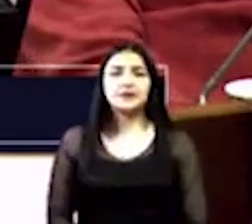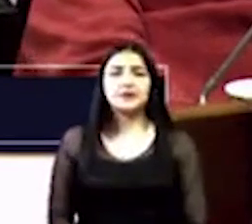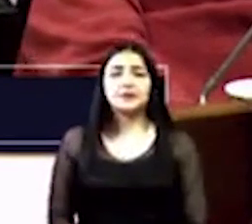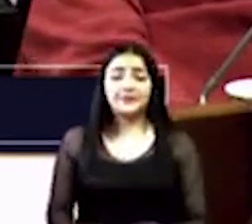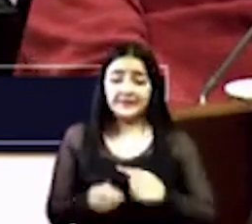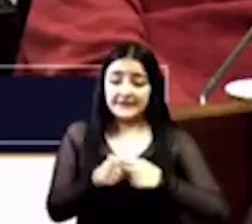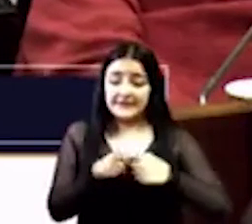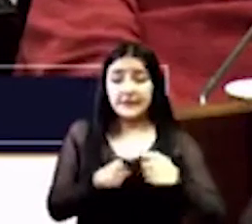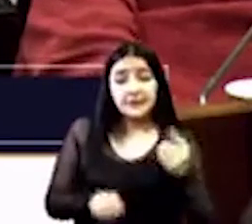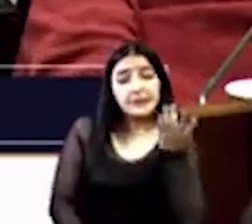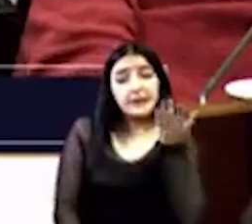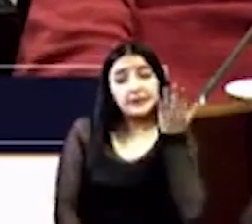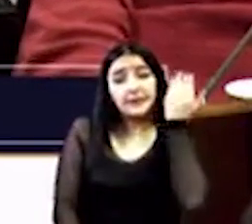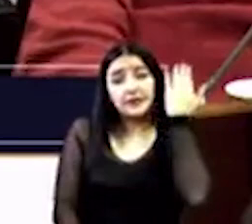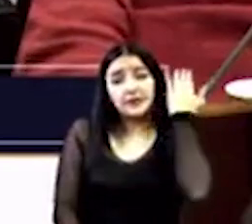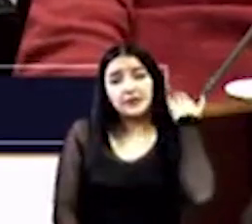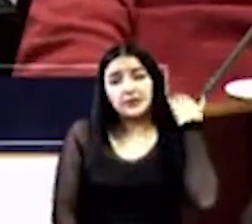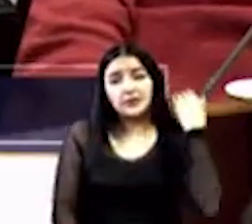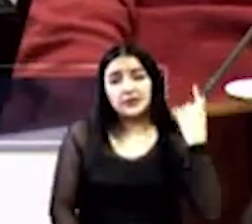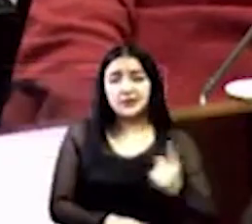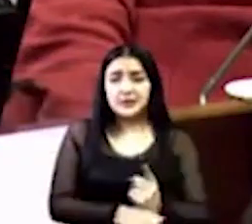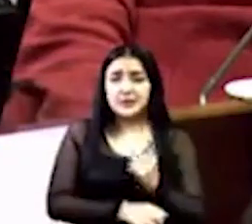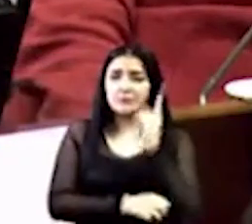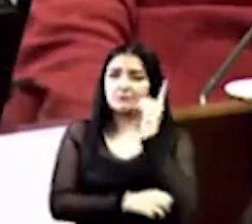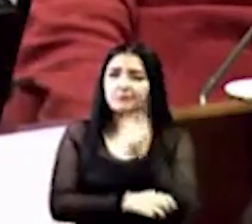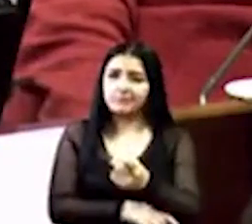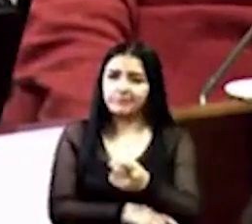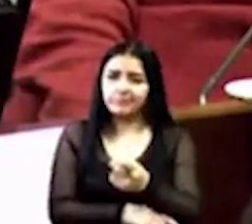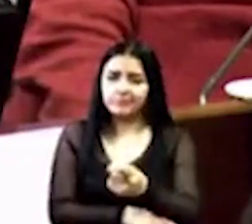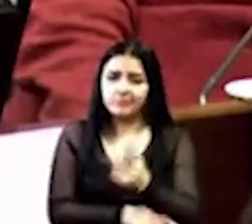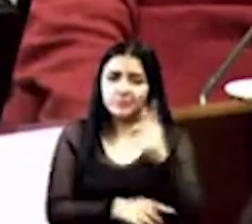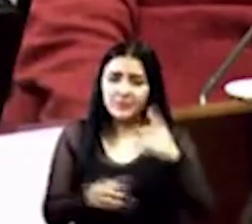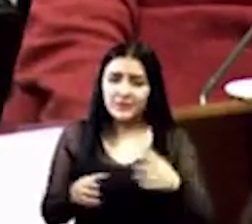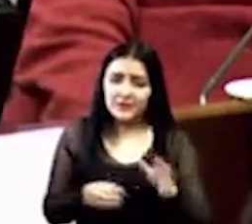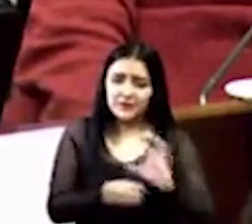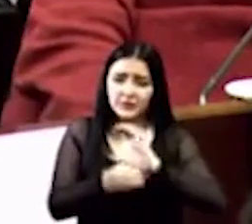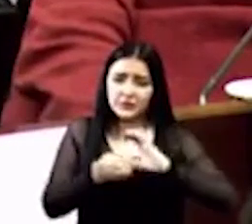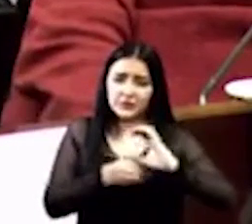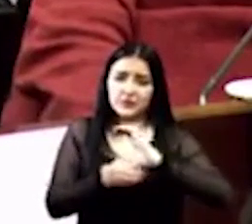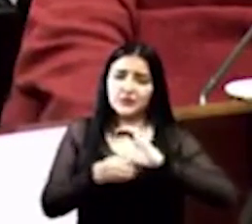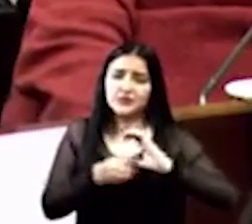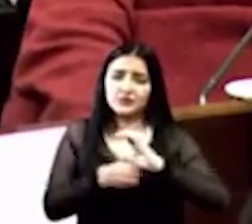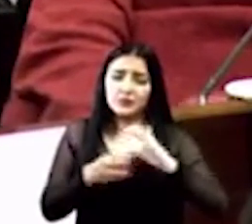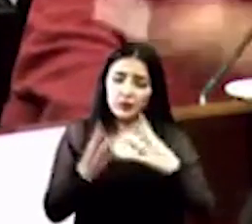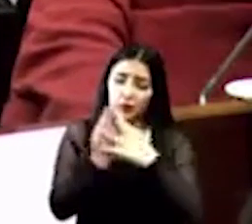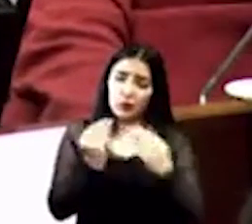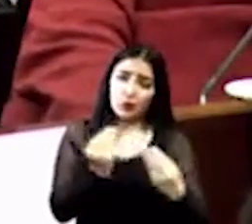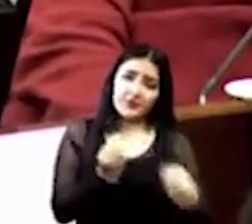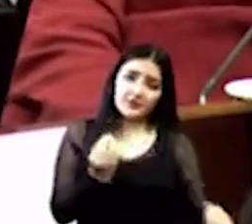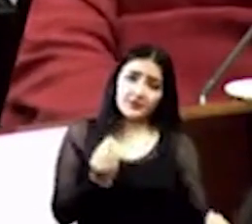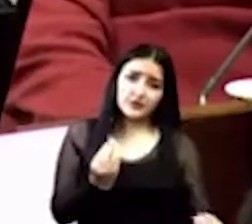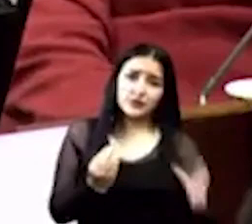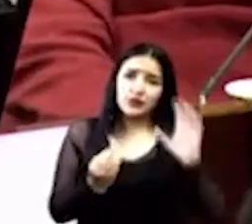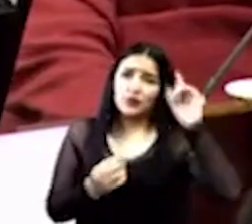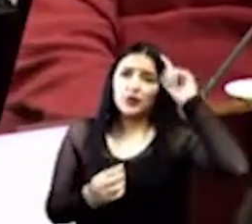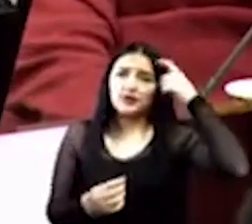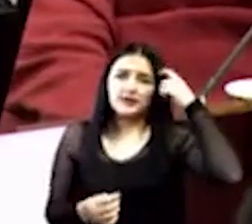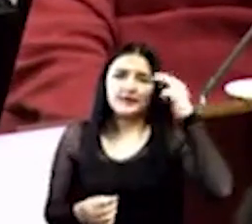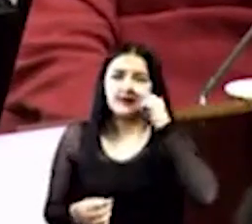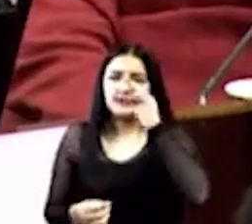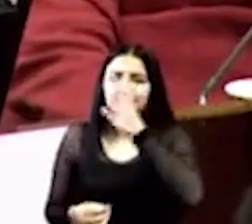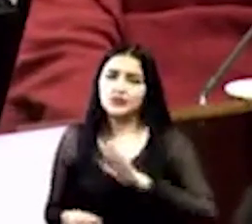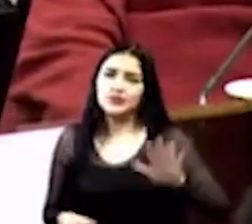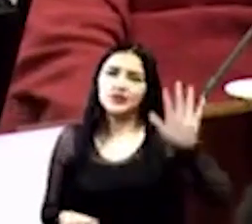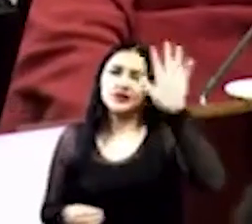La semana pasada se dirigió a la ciudad de Saravena una comisión del gobierno